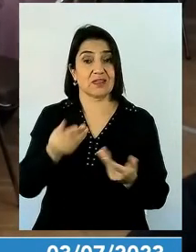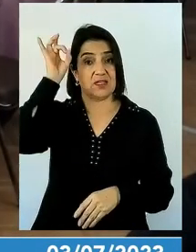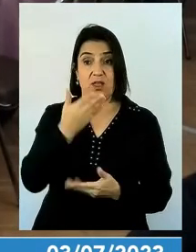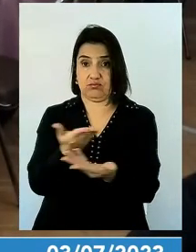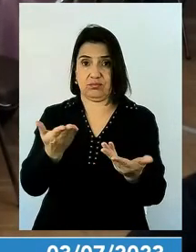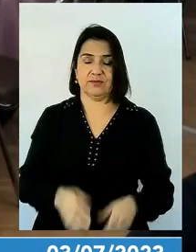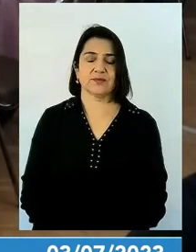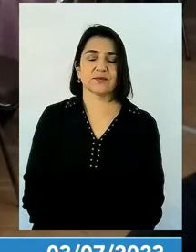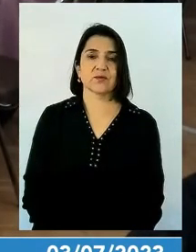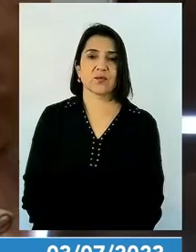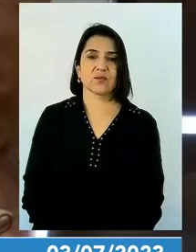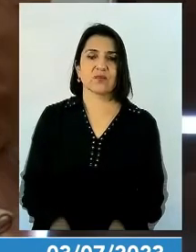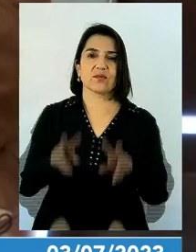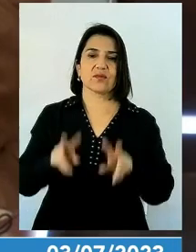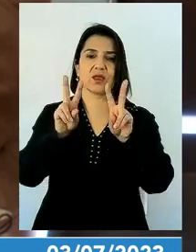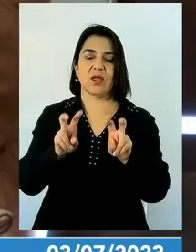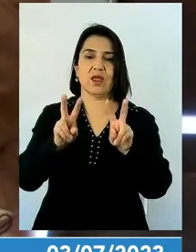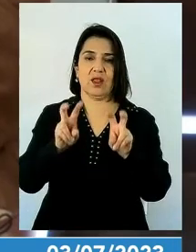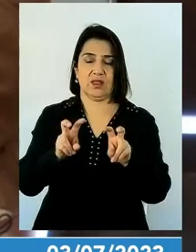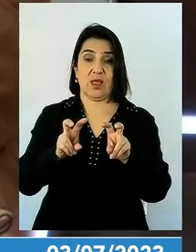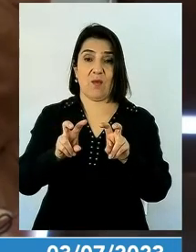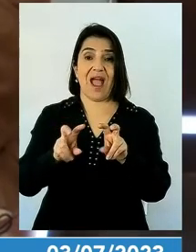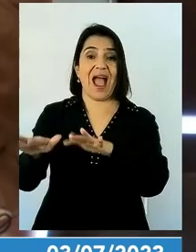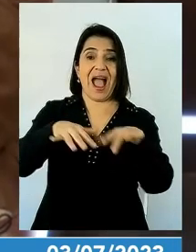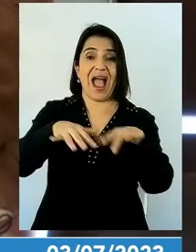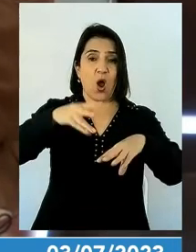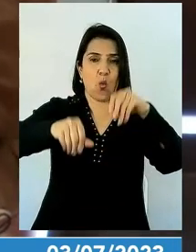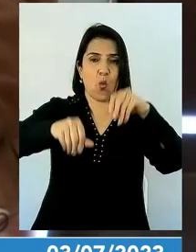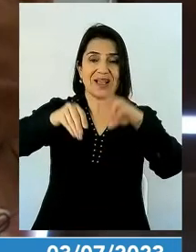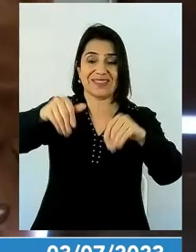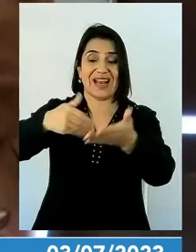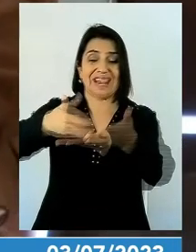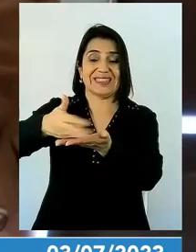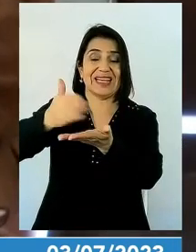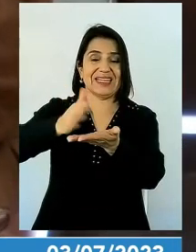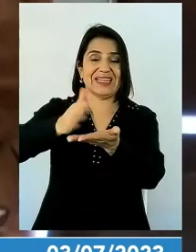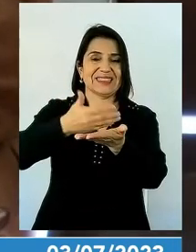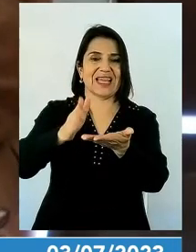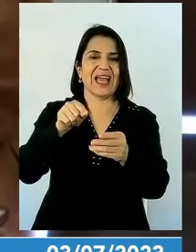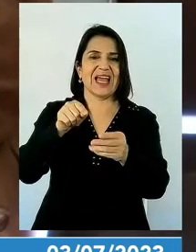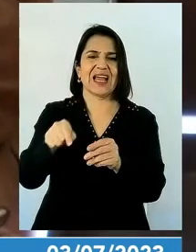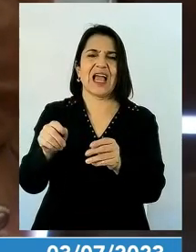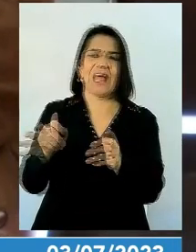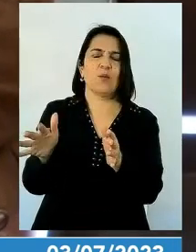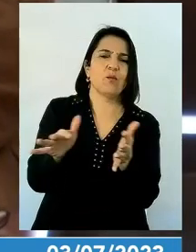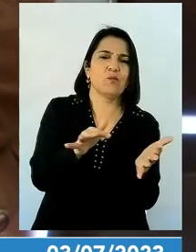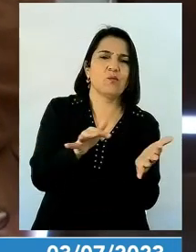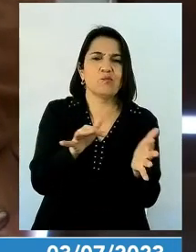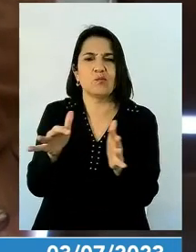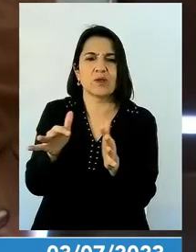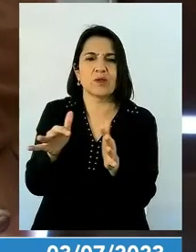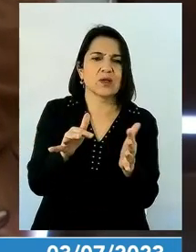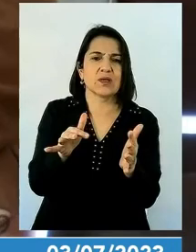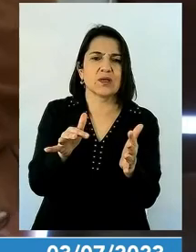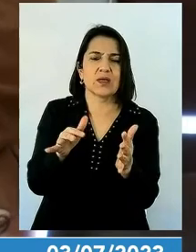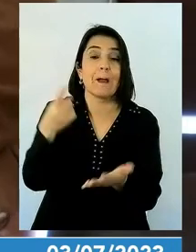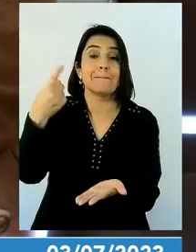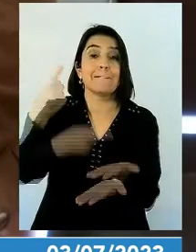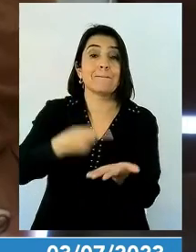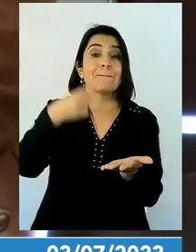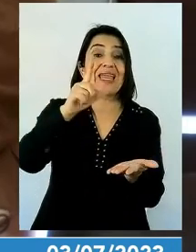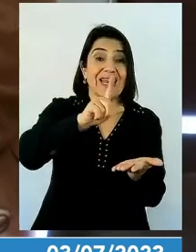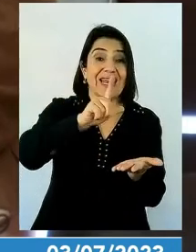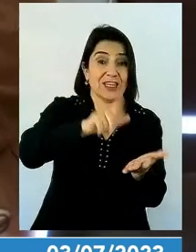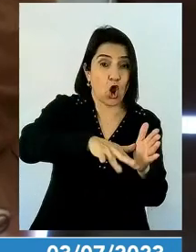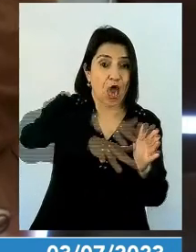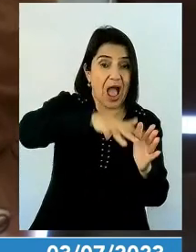desalación, la sal que se le saca, es en proporción de 1.000 litros se utilizan para